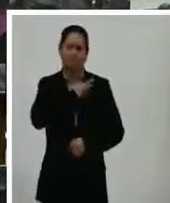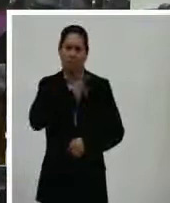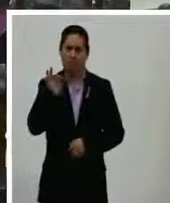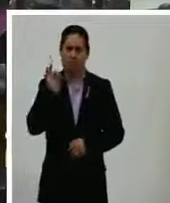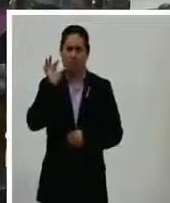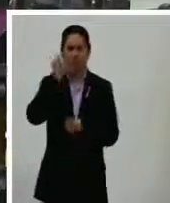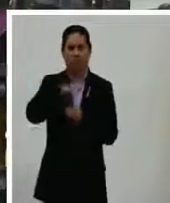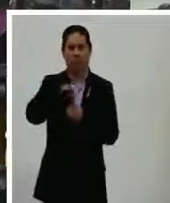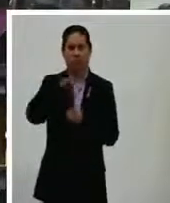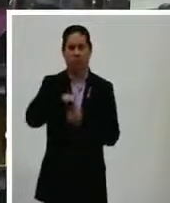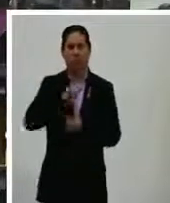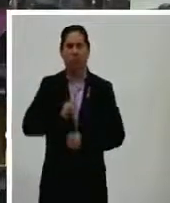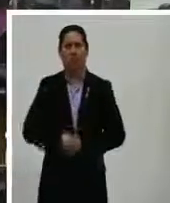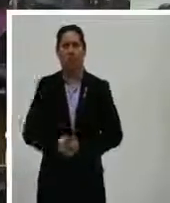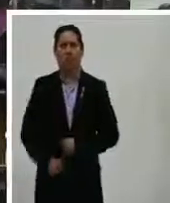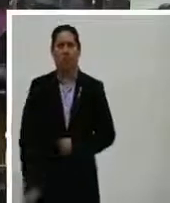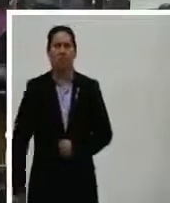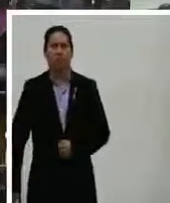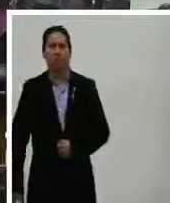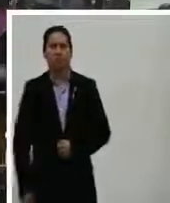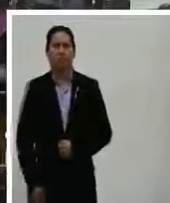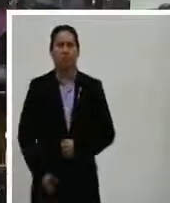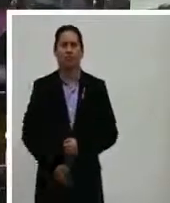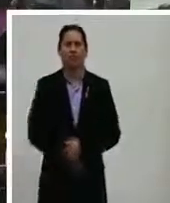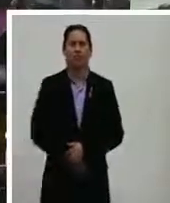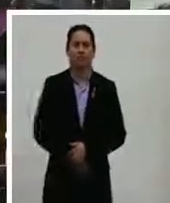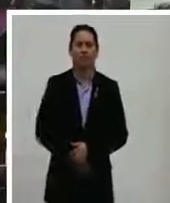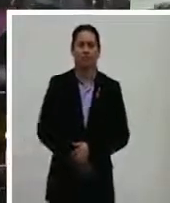diputados emitan su voto